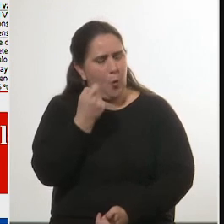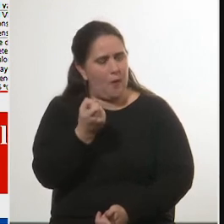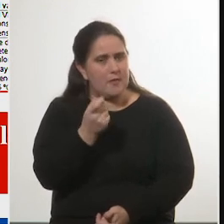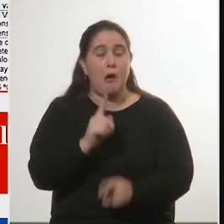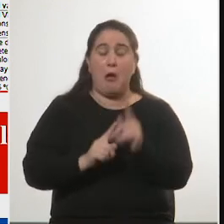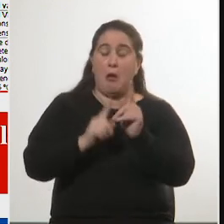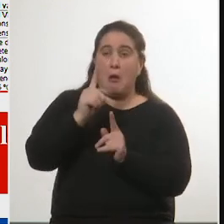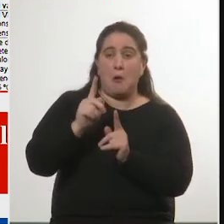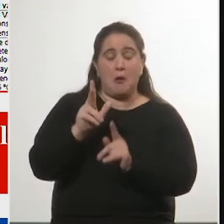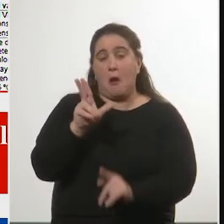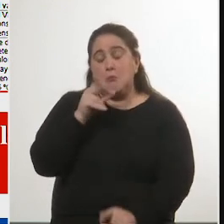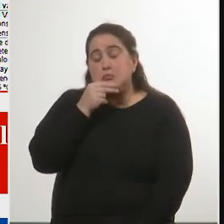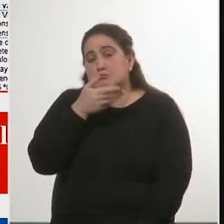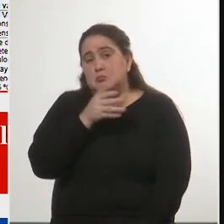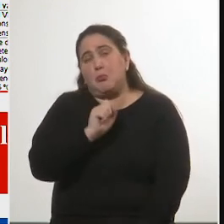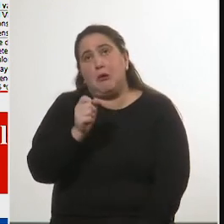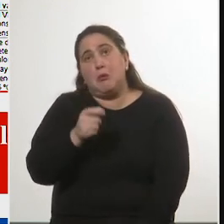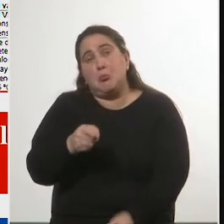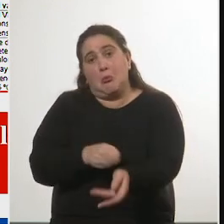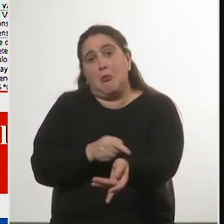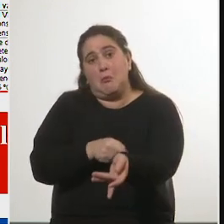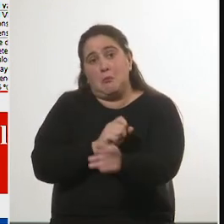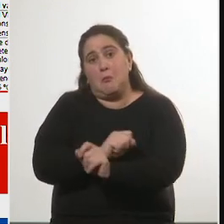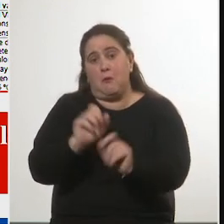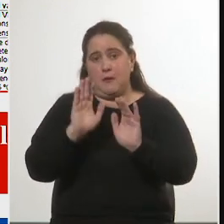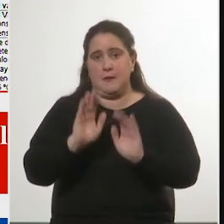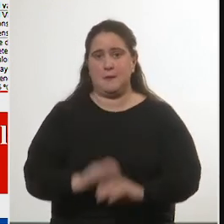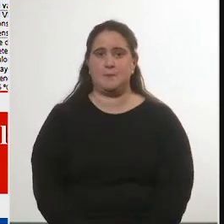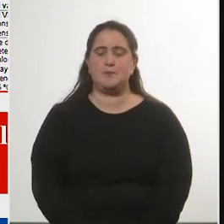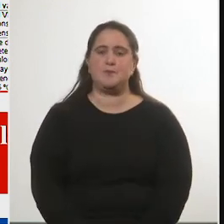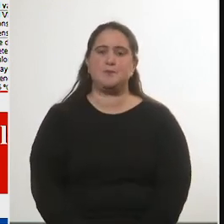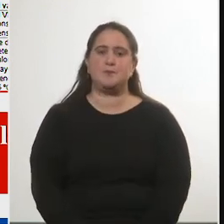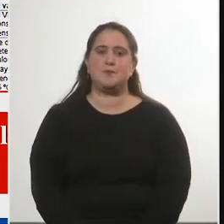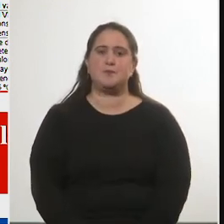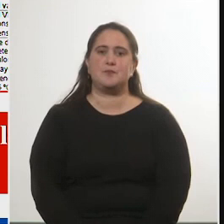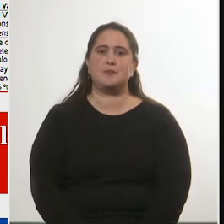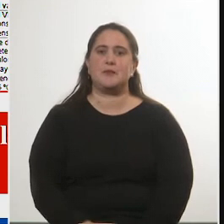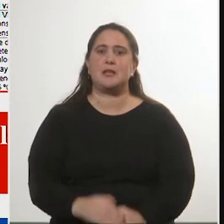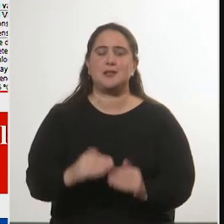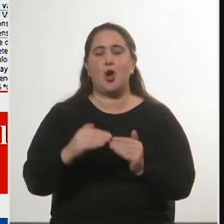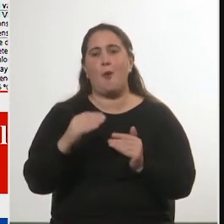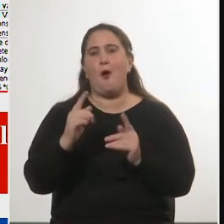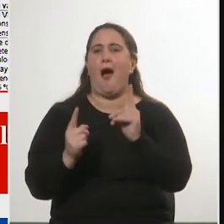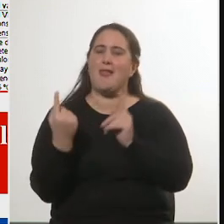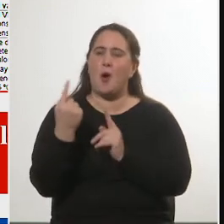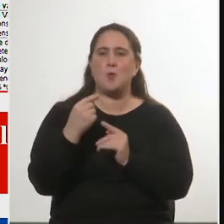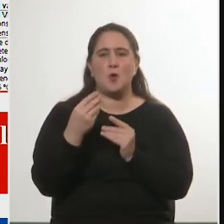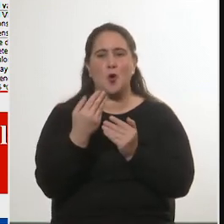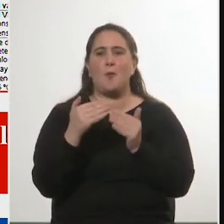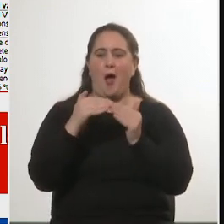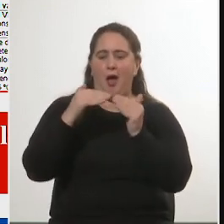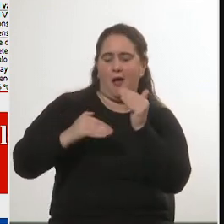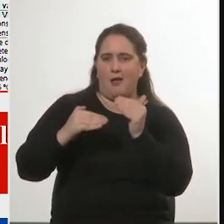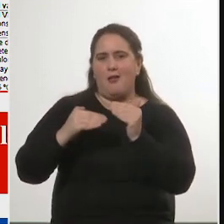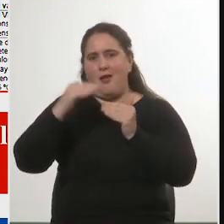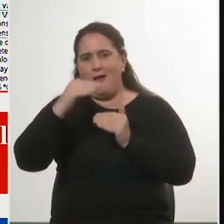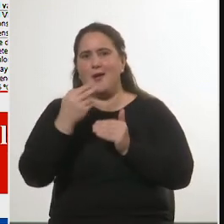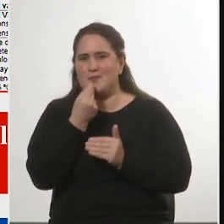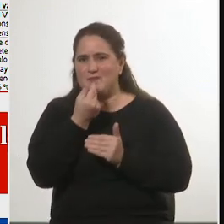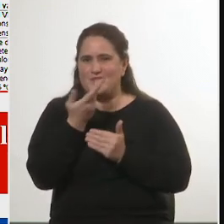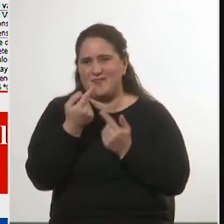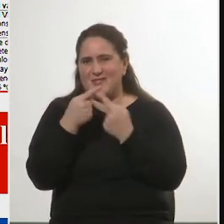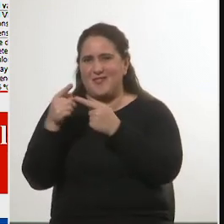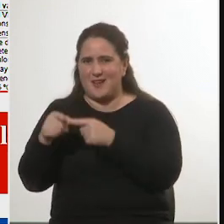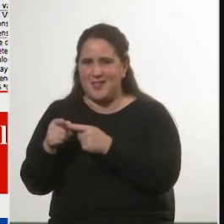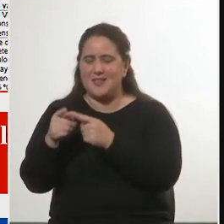aunque algunos consumidores podrían acostumbrarse a él. El manejo de los umbrales gustativos estrechos